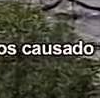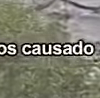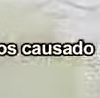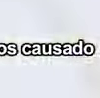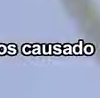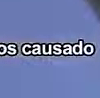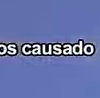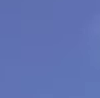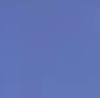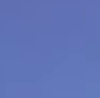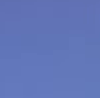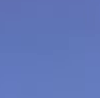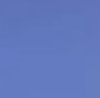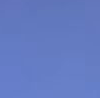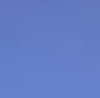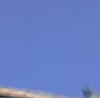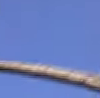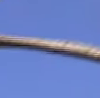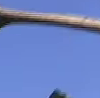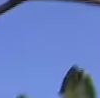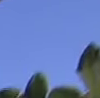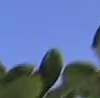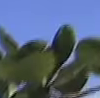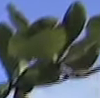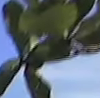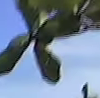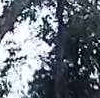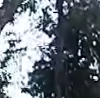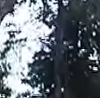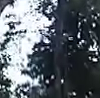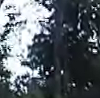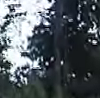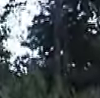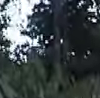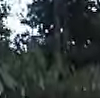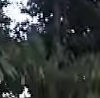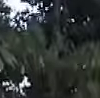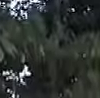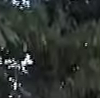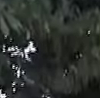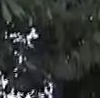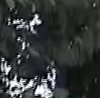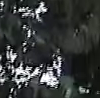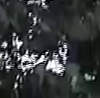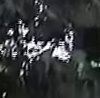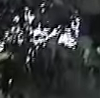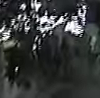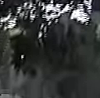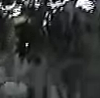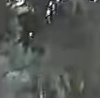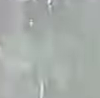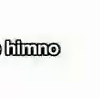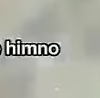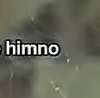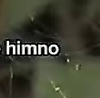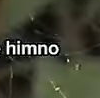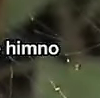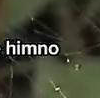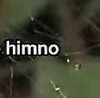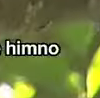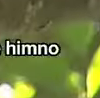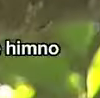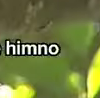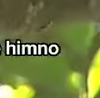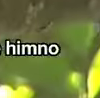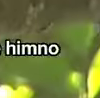que hemos causado. Costa Rica es mi patria. Es mi hogar. Es mi familia. Es mi casa y mi hermandad. Y como dice